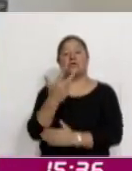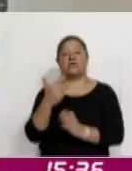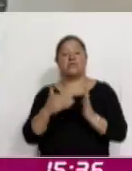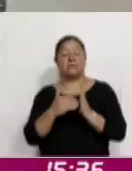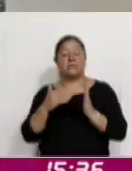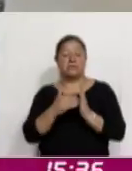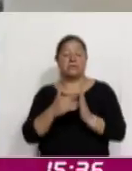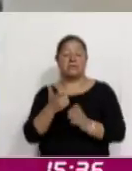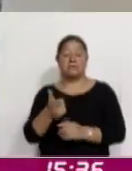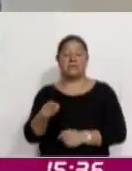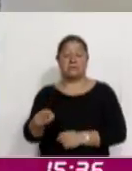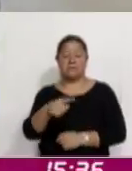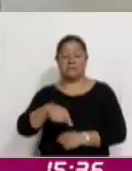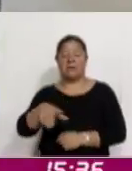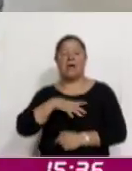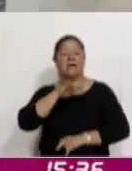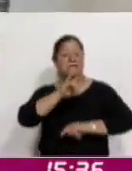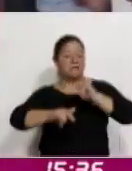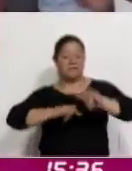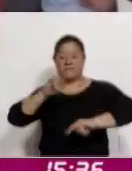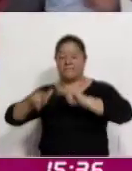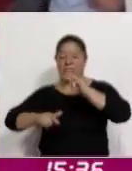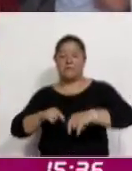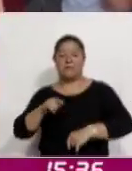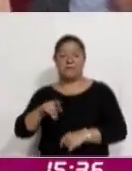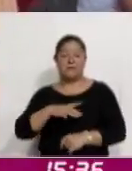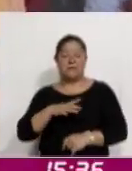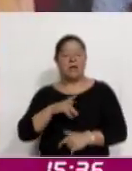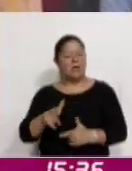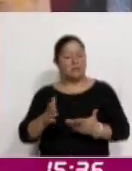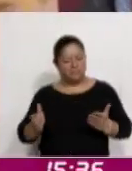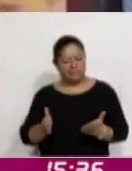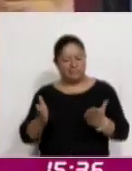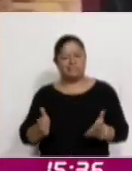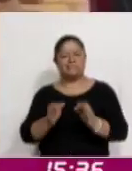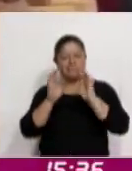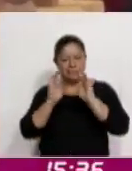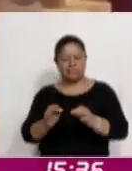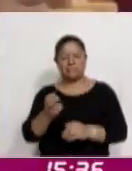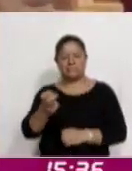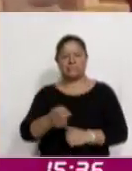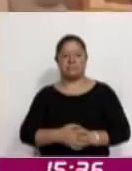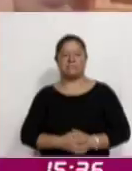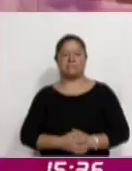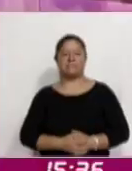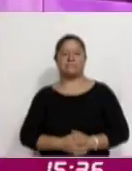pesos durante los días de feria, lo cual será de gran impulso para este sector.